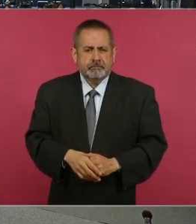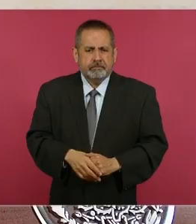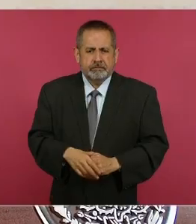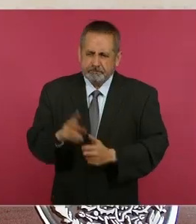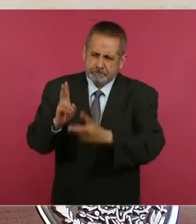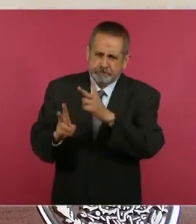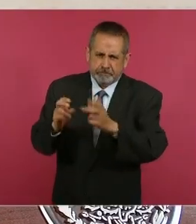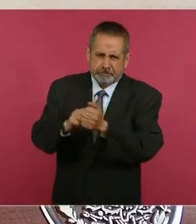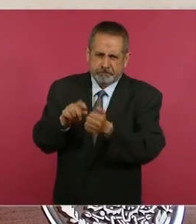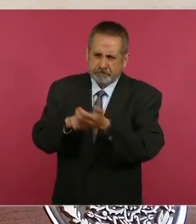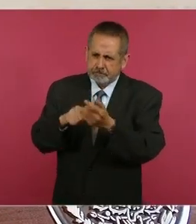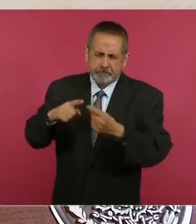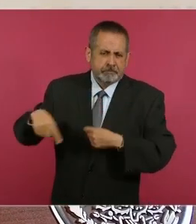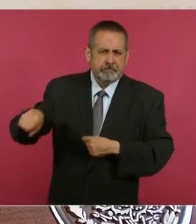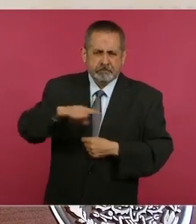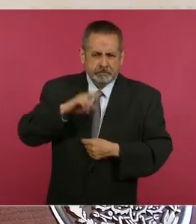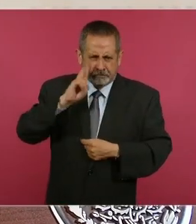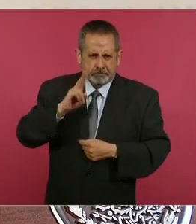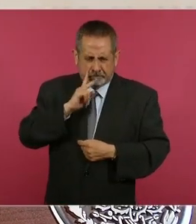platique,